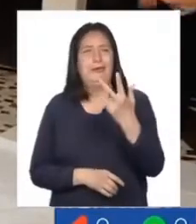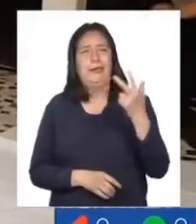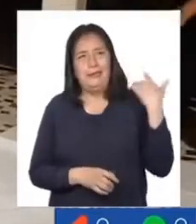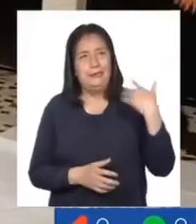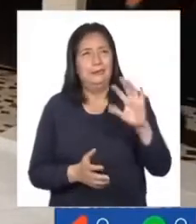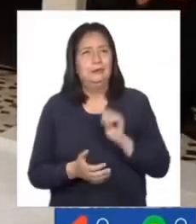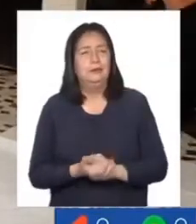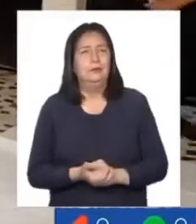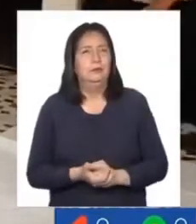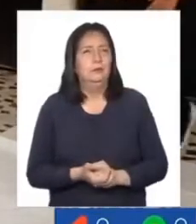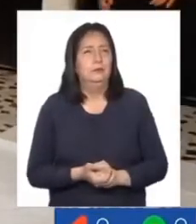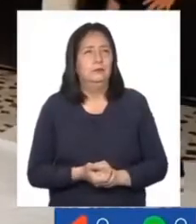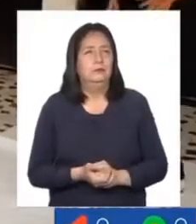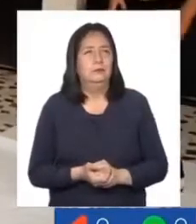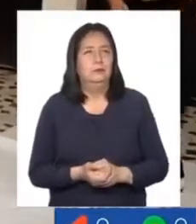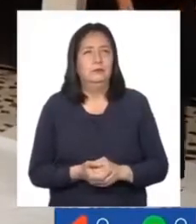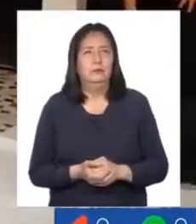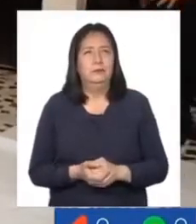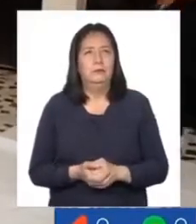tres.